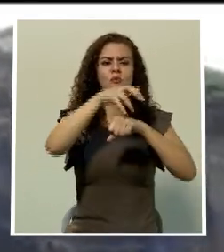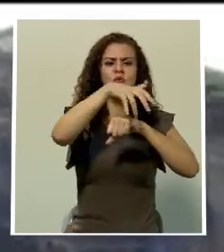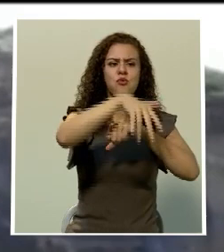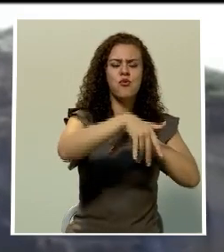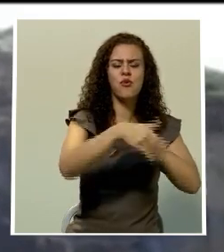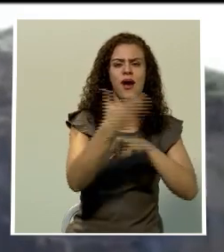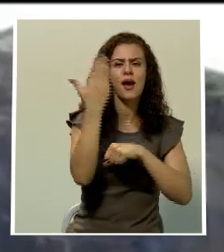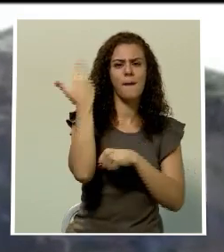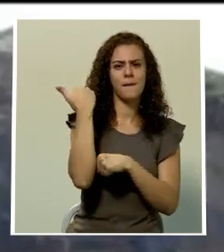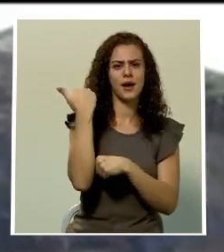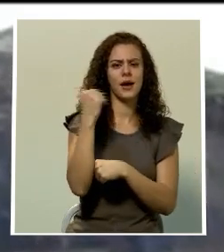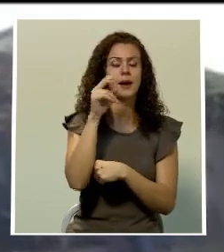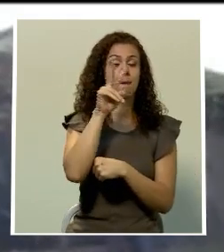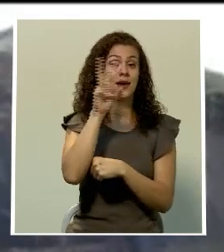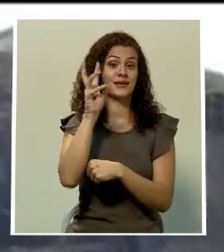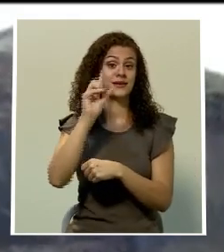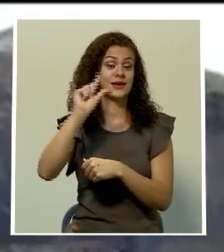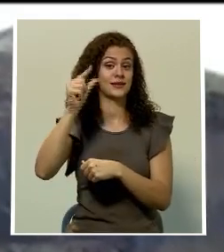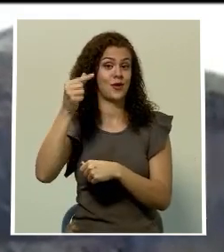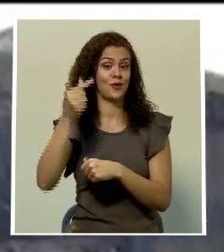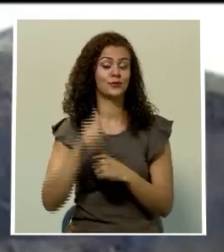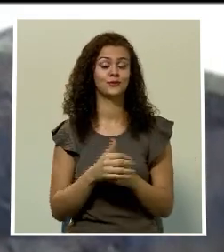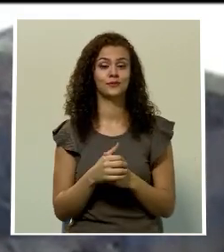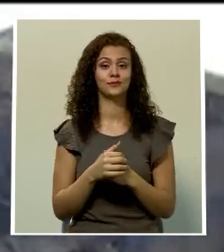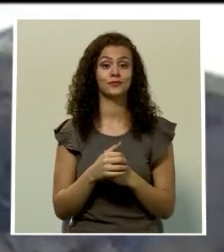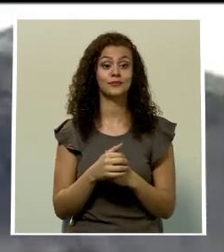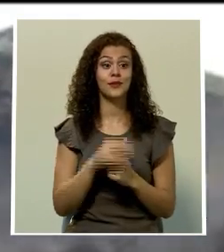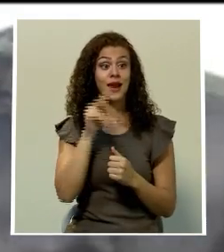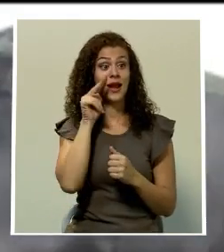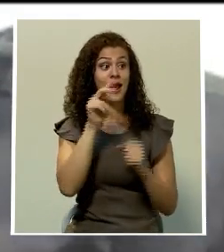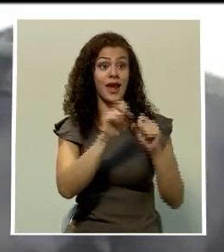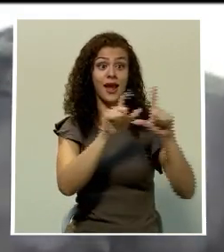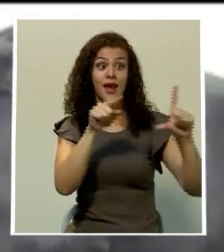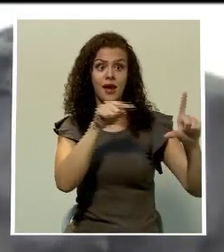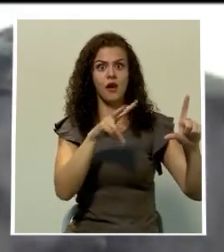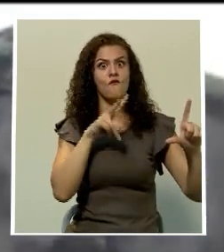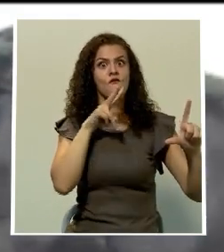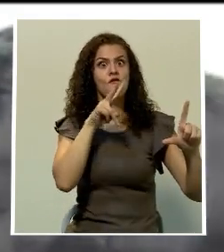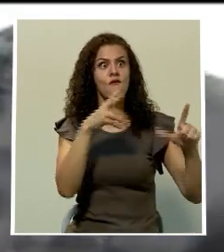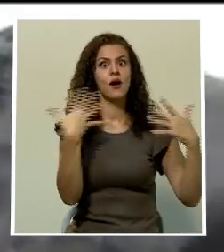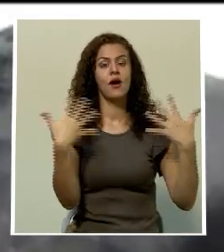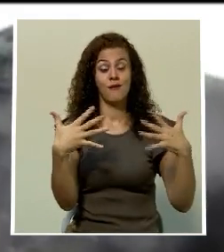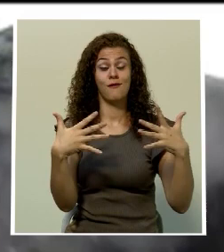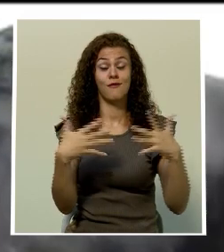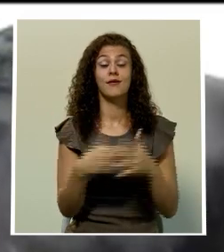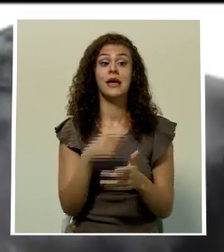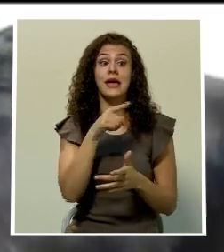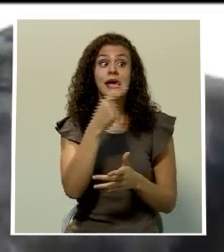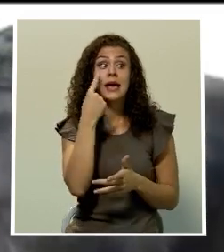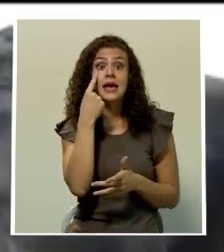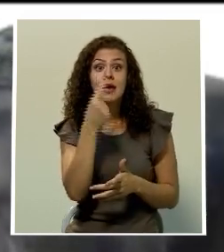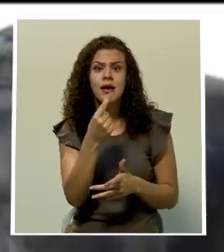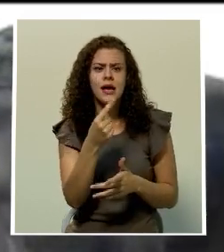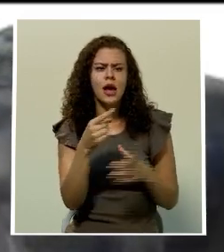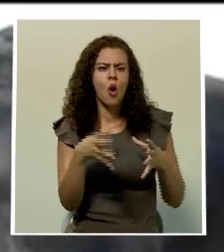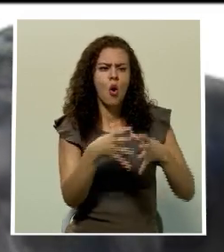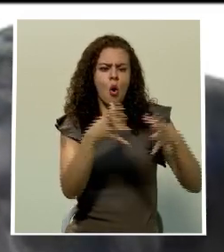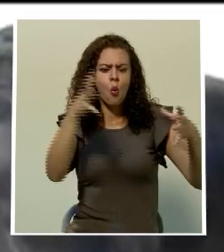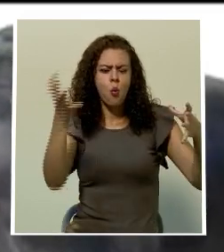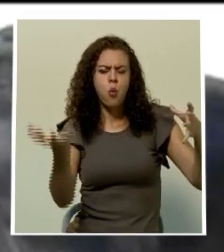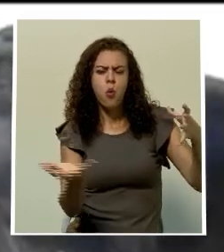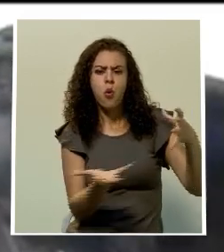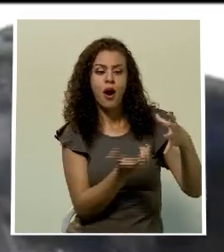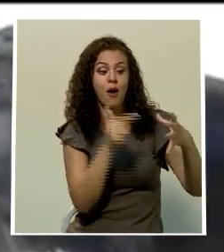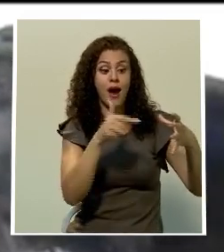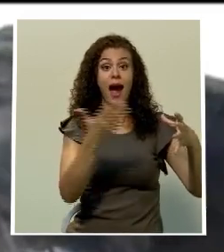deslizamiento presentado el pasado 26 de agosto. Las imágenes, que son realmente impactantes, dejan entrever un enorme